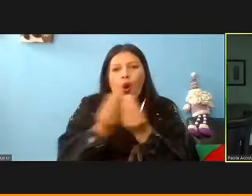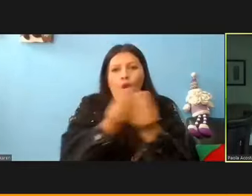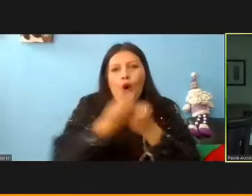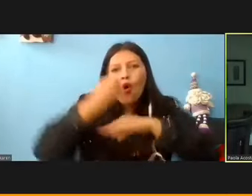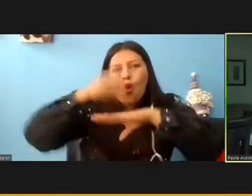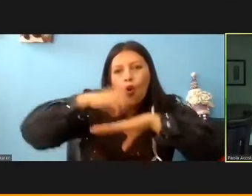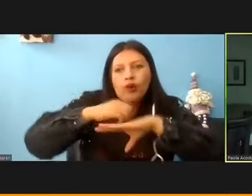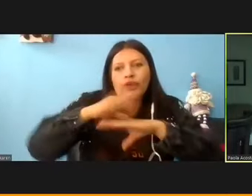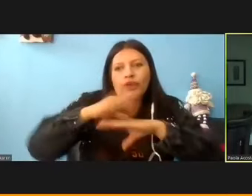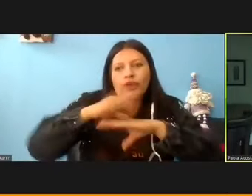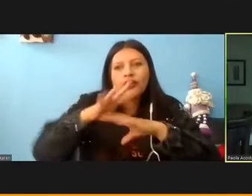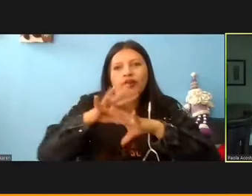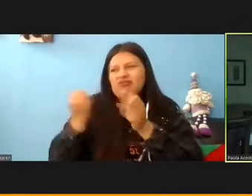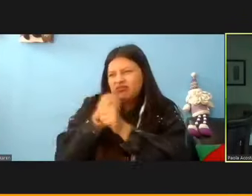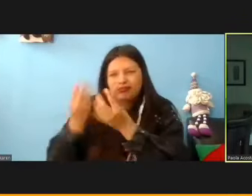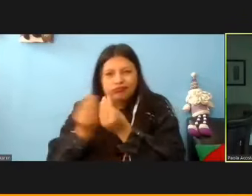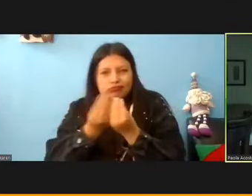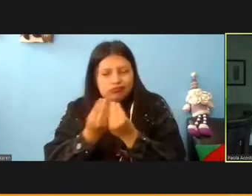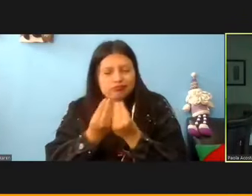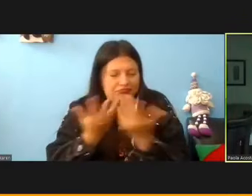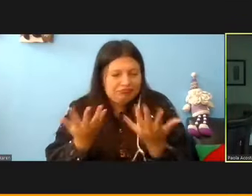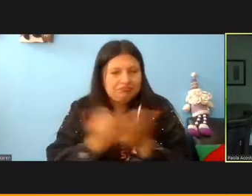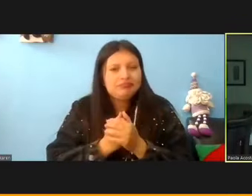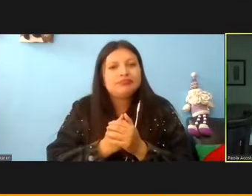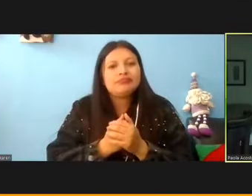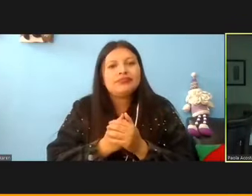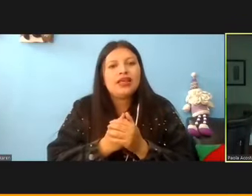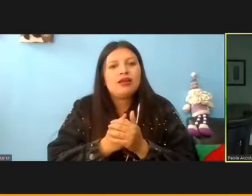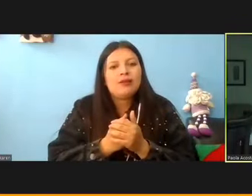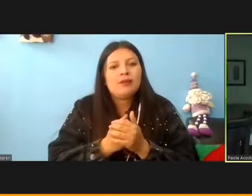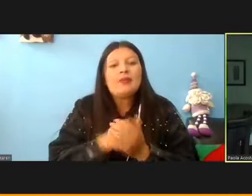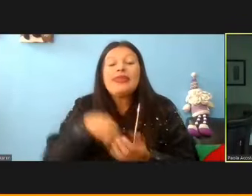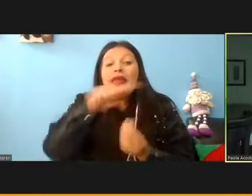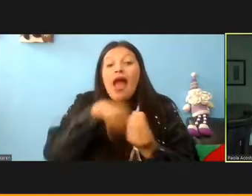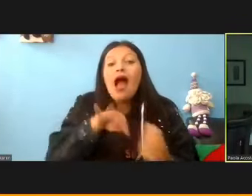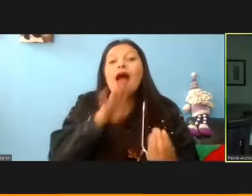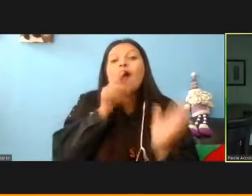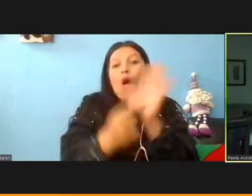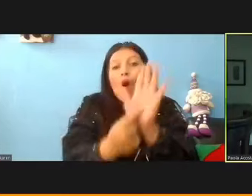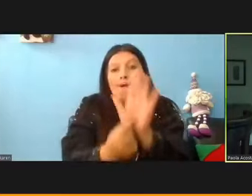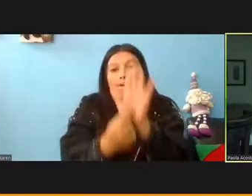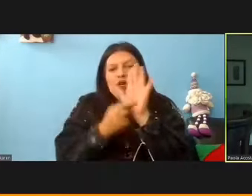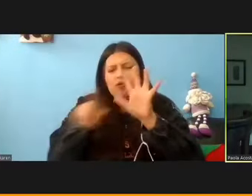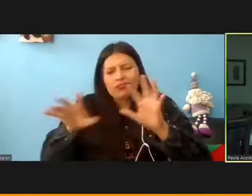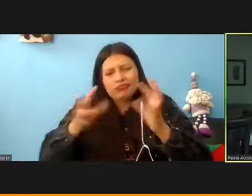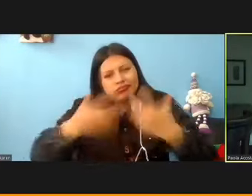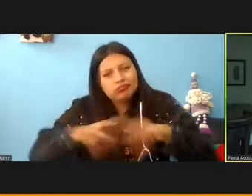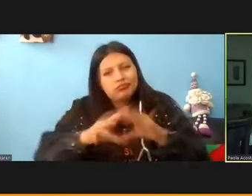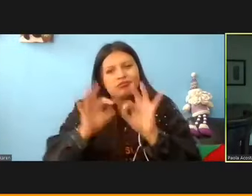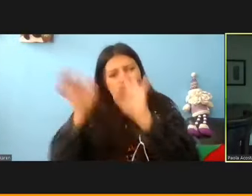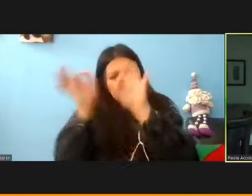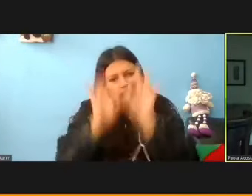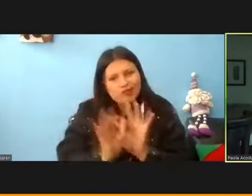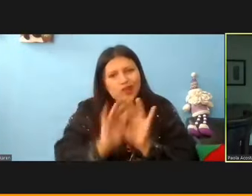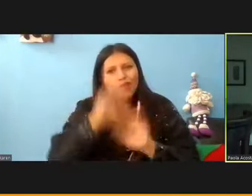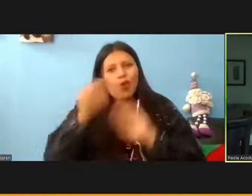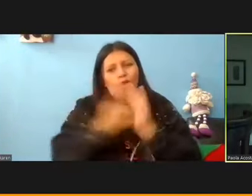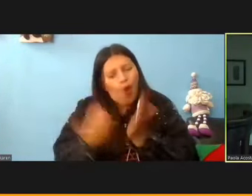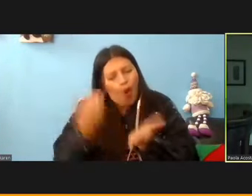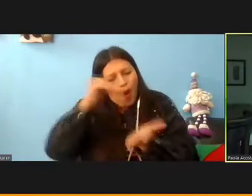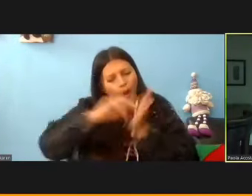organizaciones, colectivos, bueno, digamos que quienes muestran desde los ejercicios organizativos la